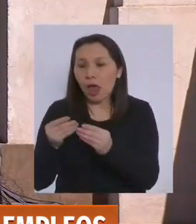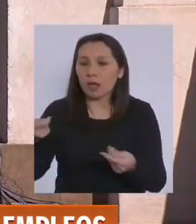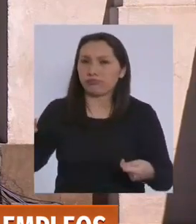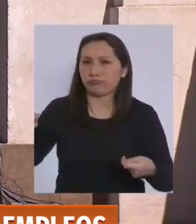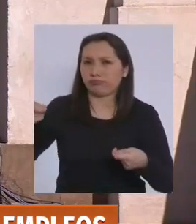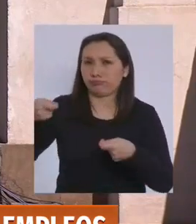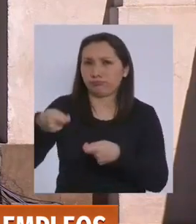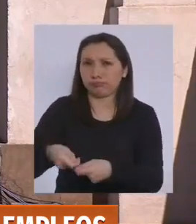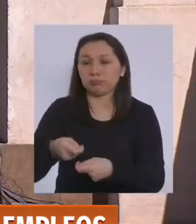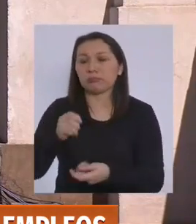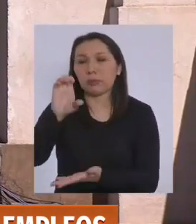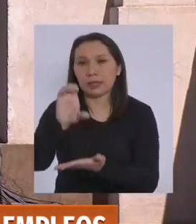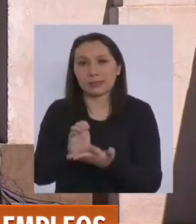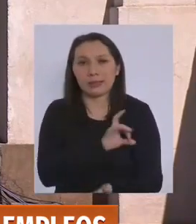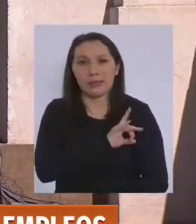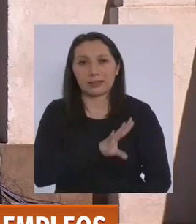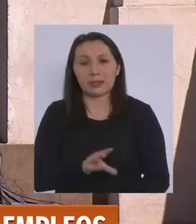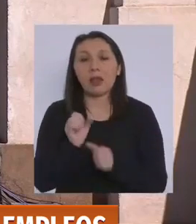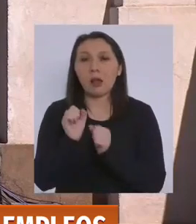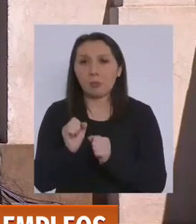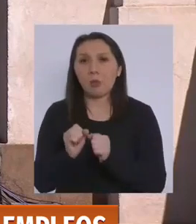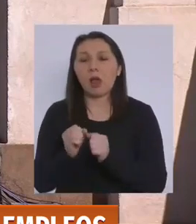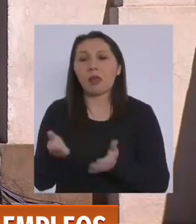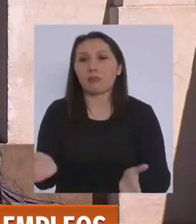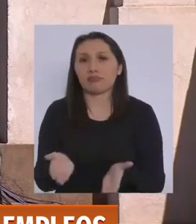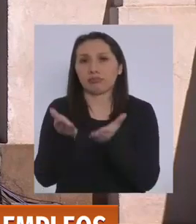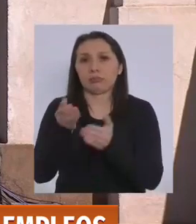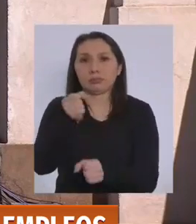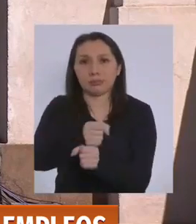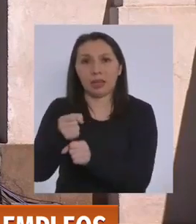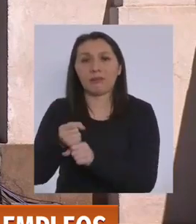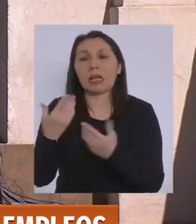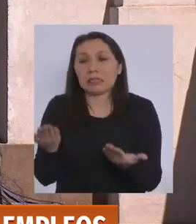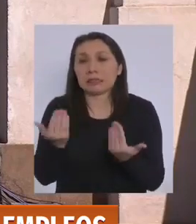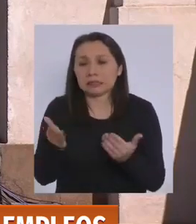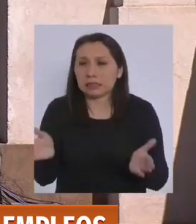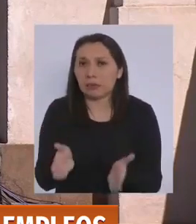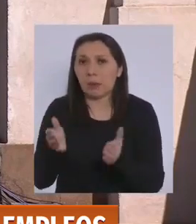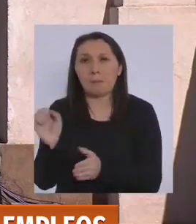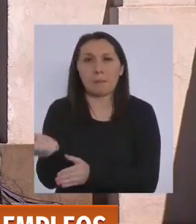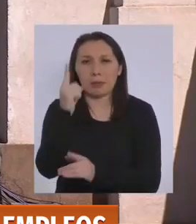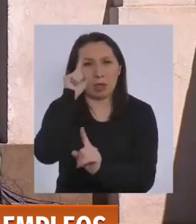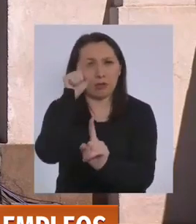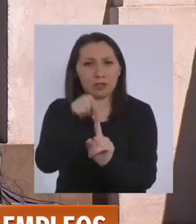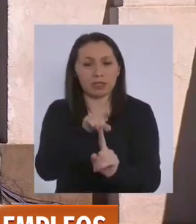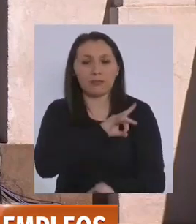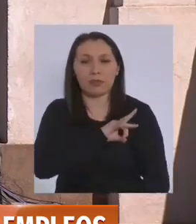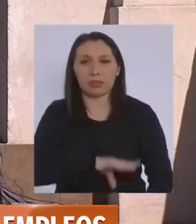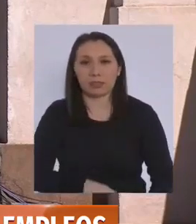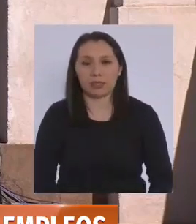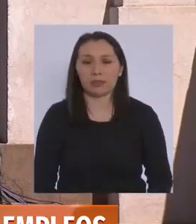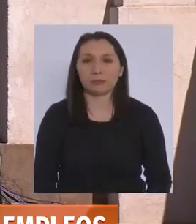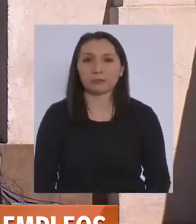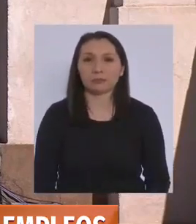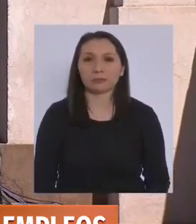invertir como Estado de Chile para poder apuntalar el trabajo, que es lo que necesitamos y es la primera prioridad de nuestro país.